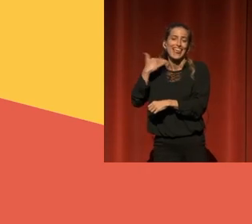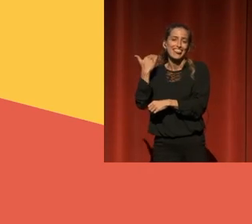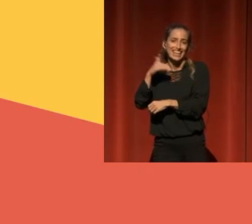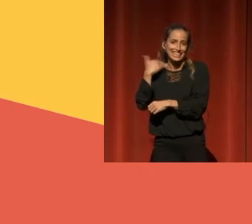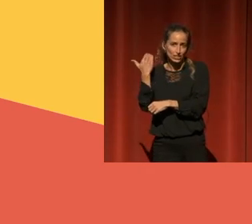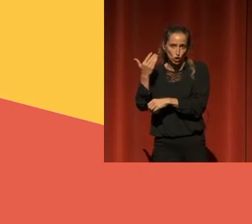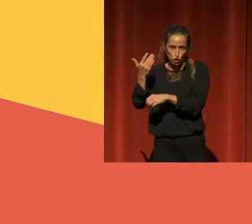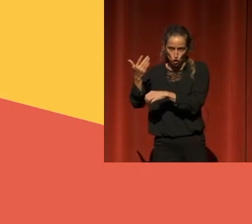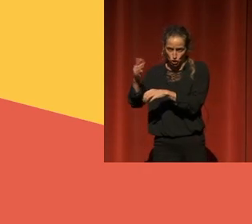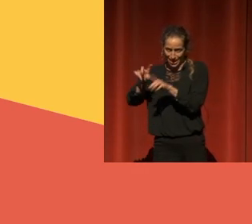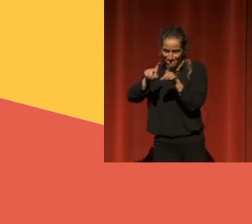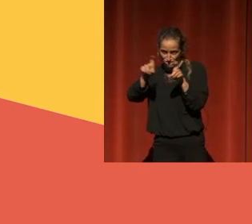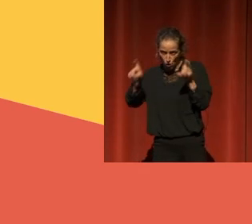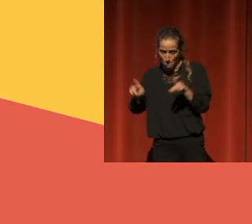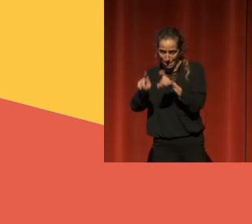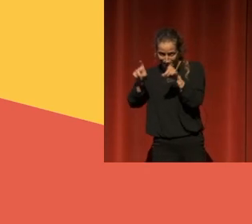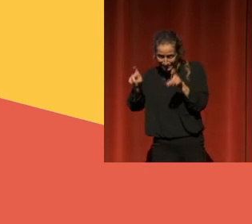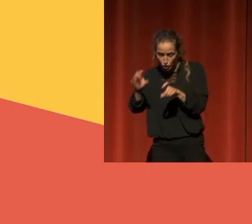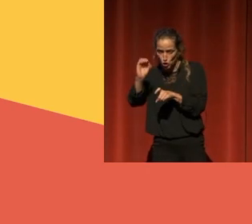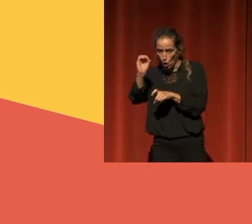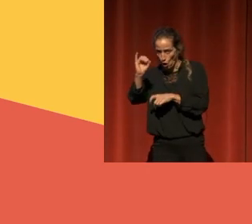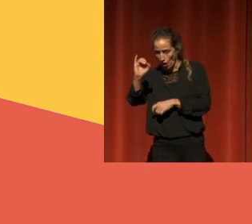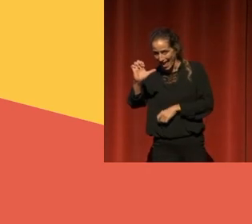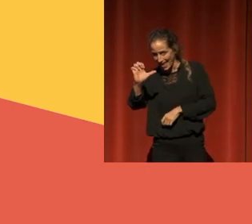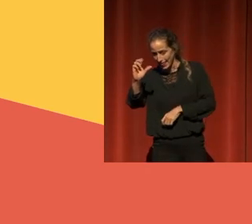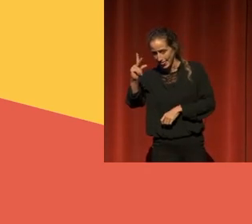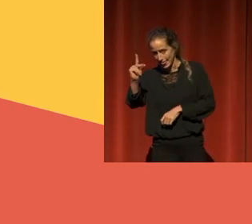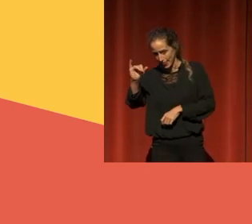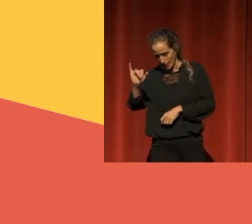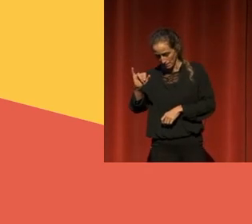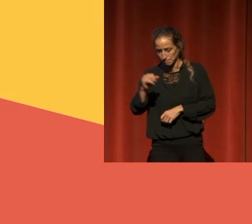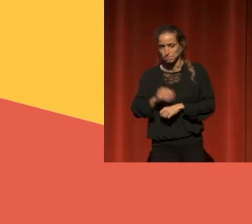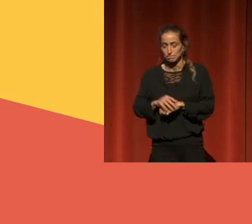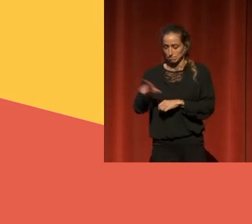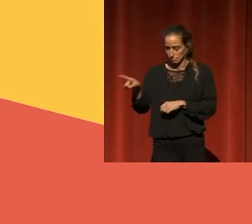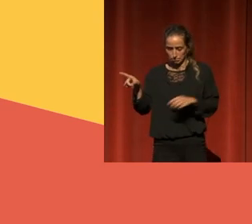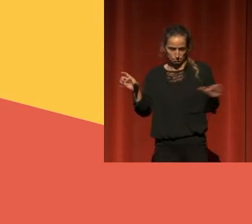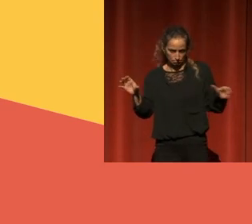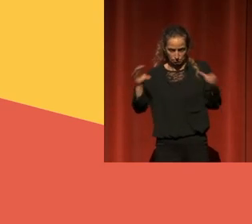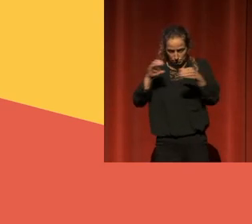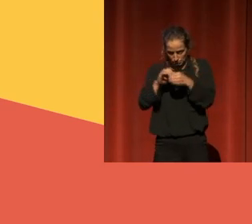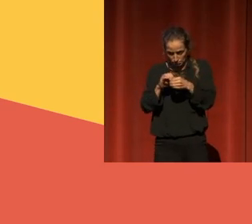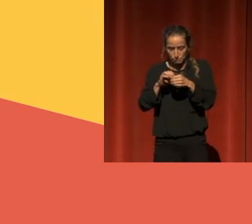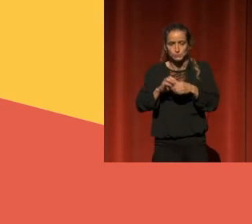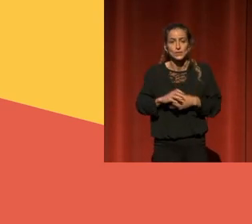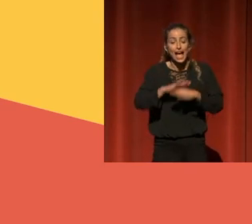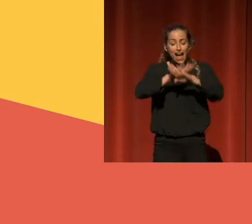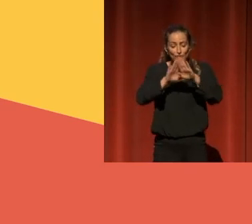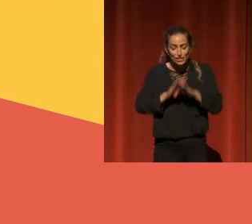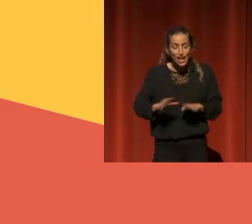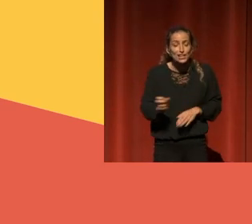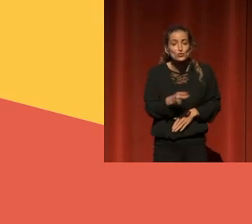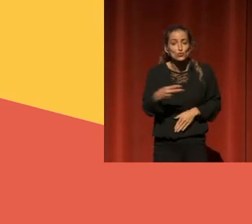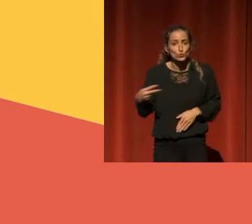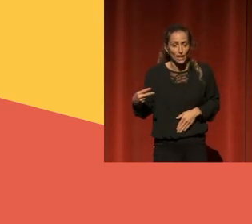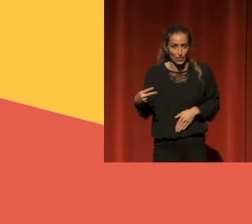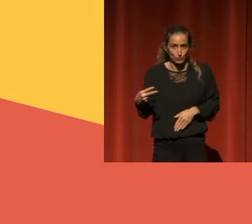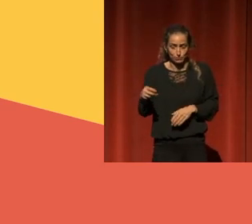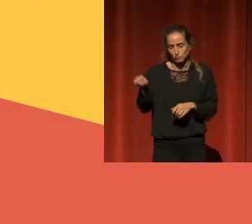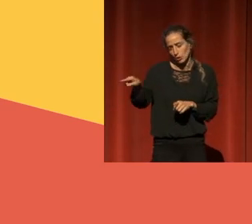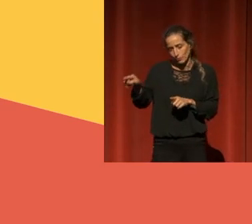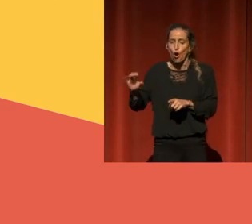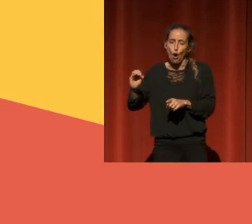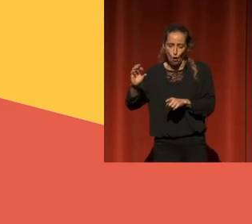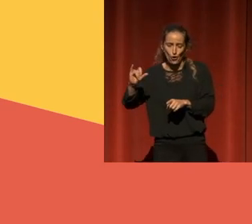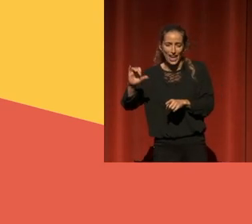oedi los resultados de facilitados por por oedi